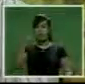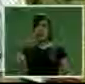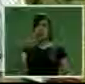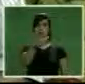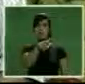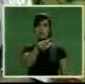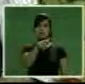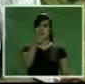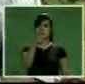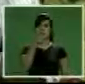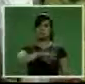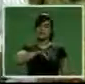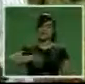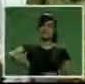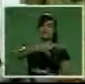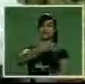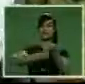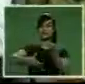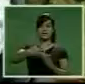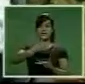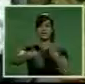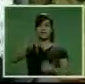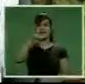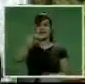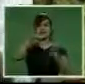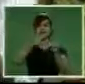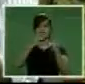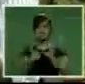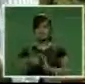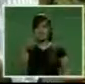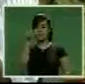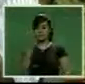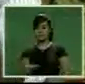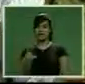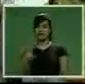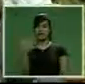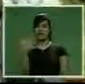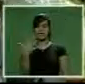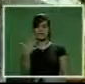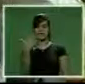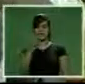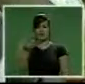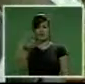de socializar la comprensión de lo que significa el quinta columna como un elemento